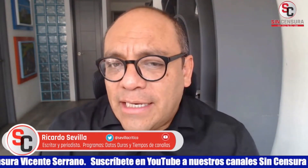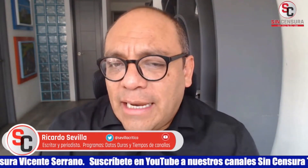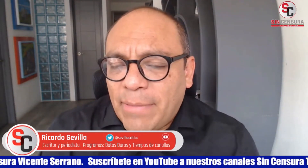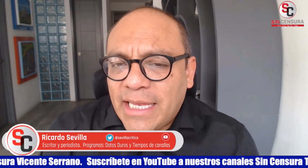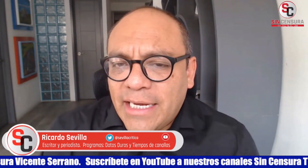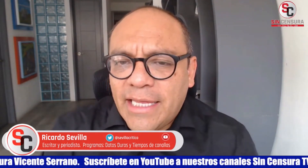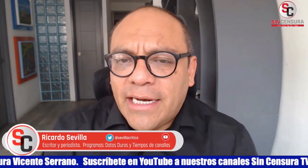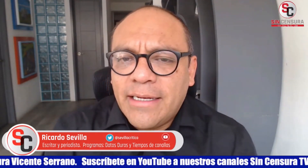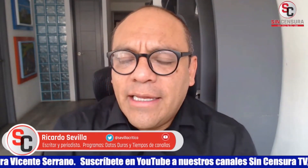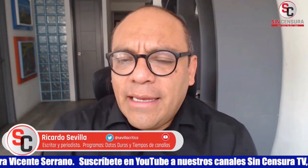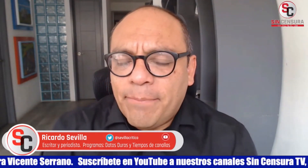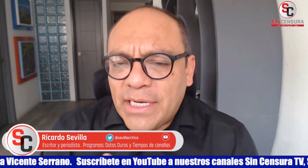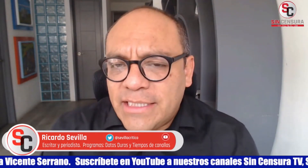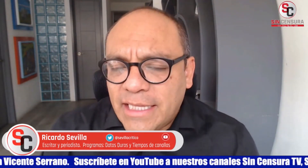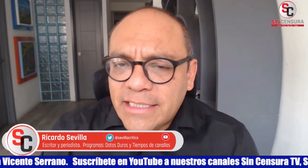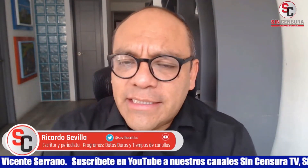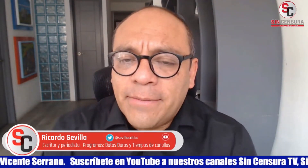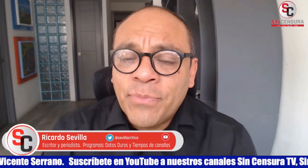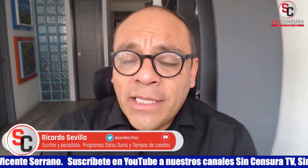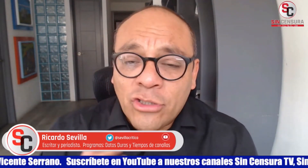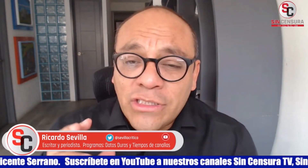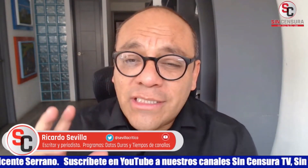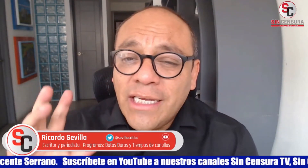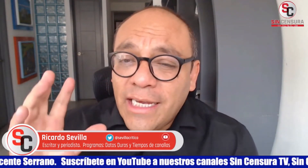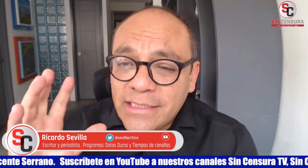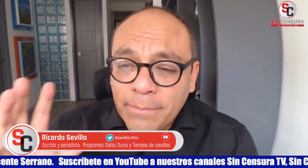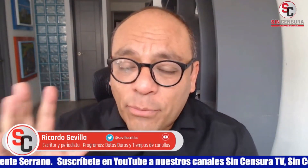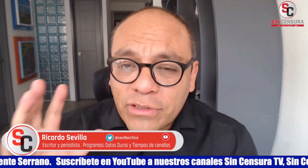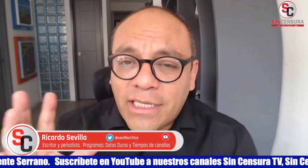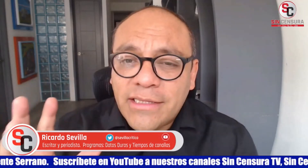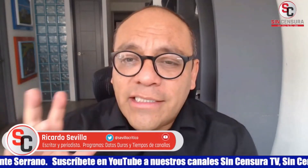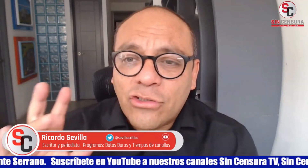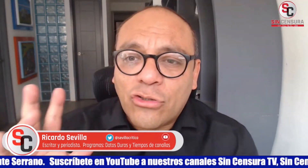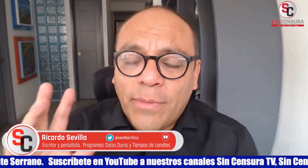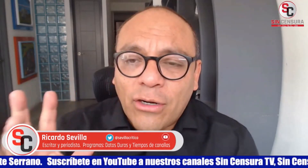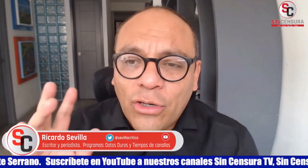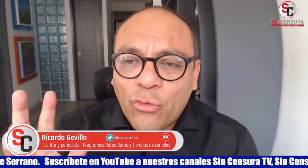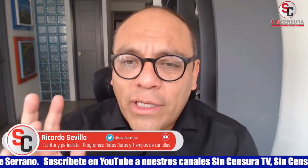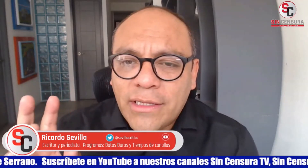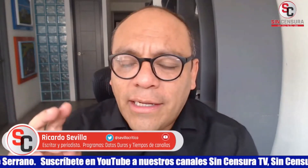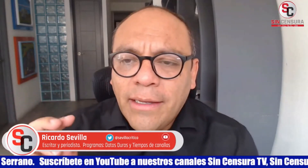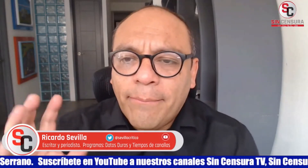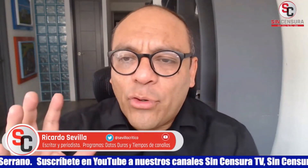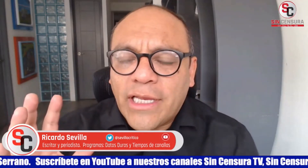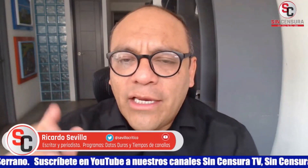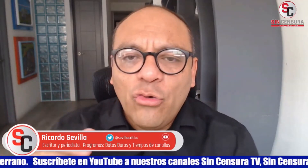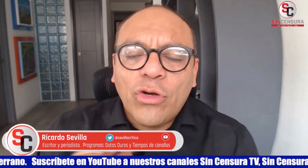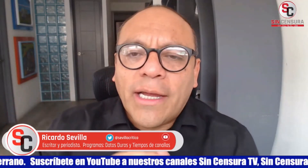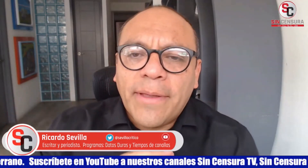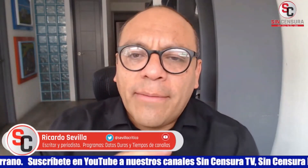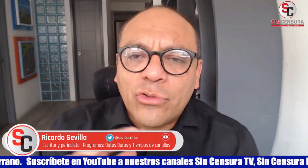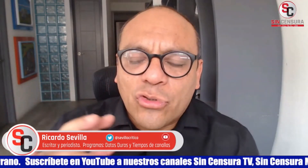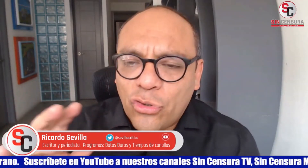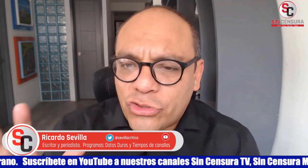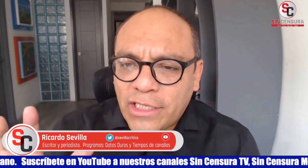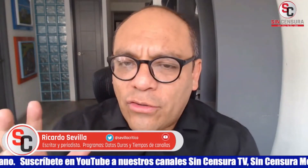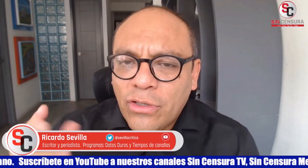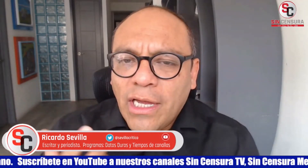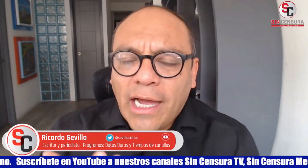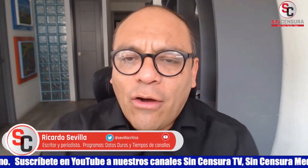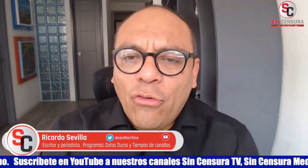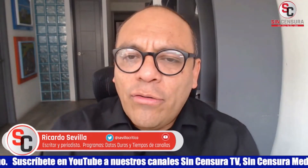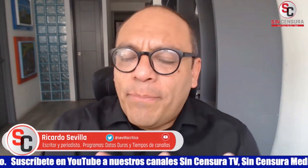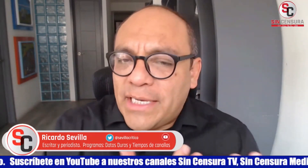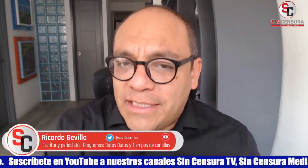través de la mañanera en presidencia. Entonces, es importante esto tomarlo en cuenta, porque nunca habíamos